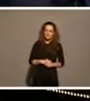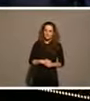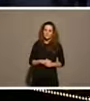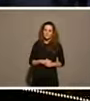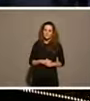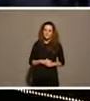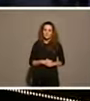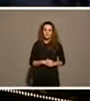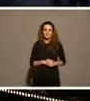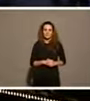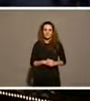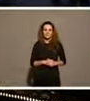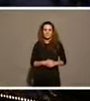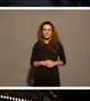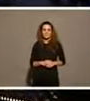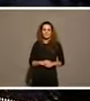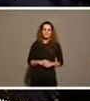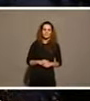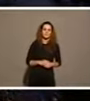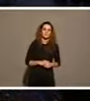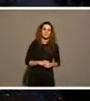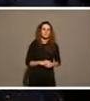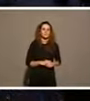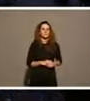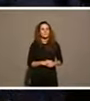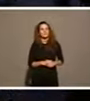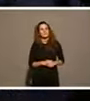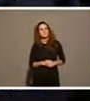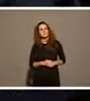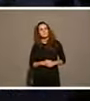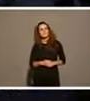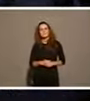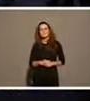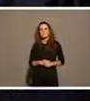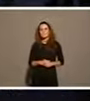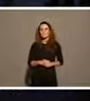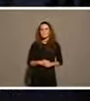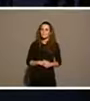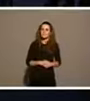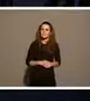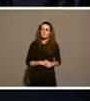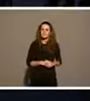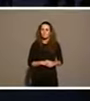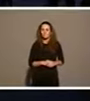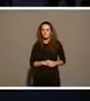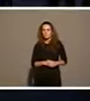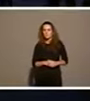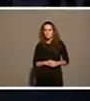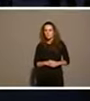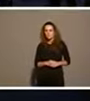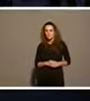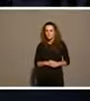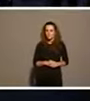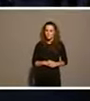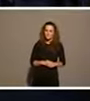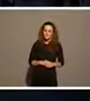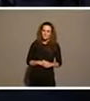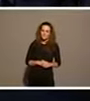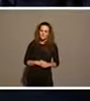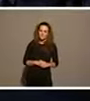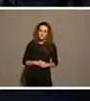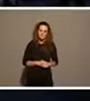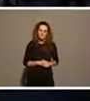Chum, chum, chum, chum, chum, chum, chum,